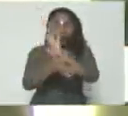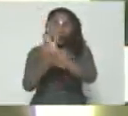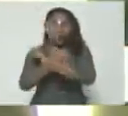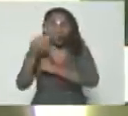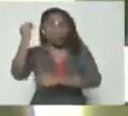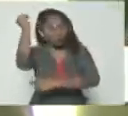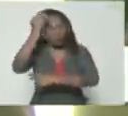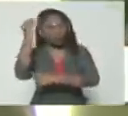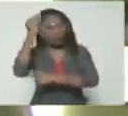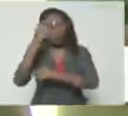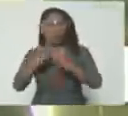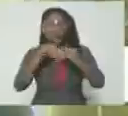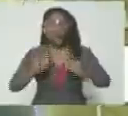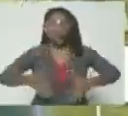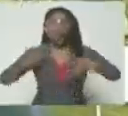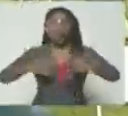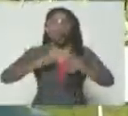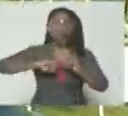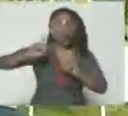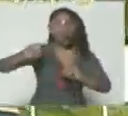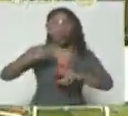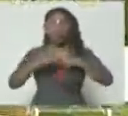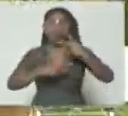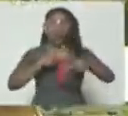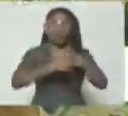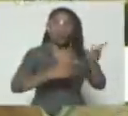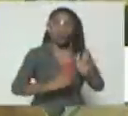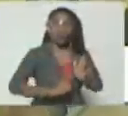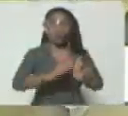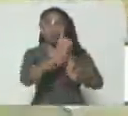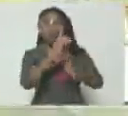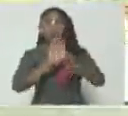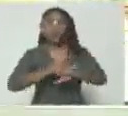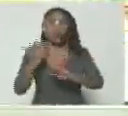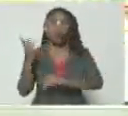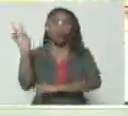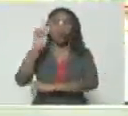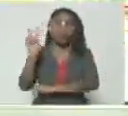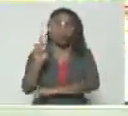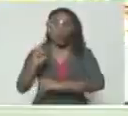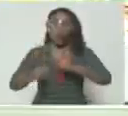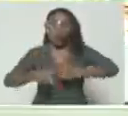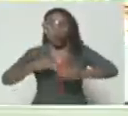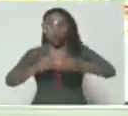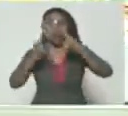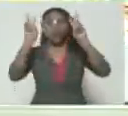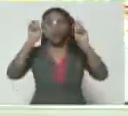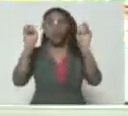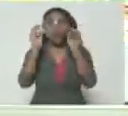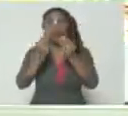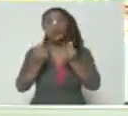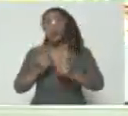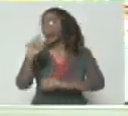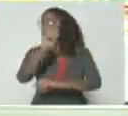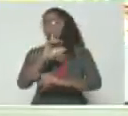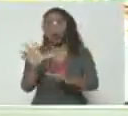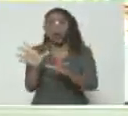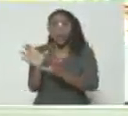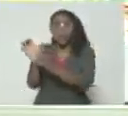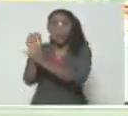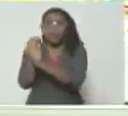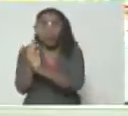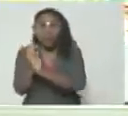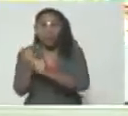con toda la energía productiva, porque Venezuela tiene que construir una nueva economía, no dependiente